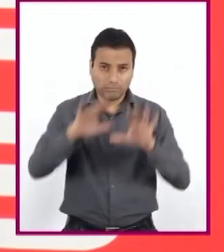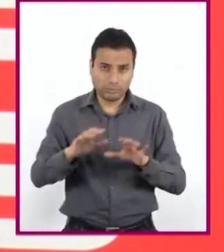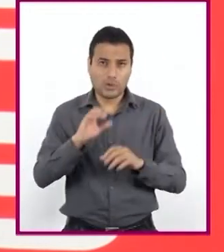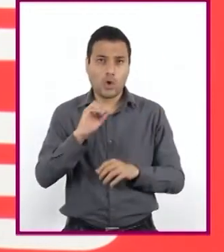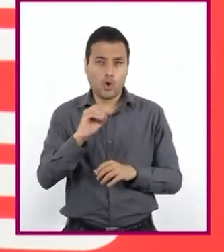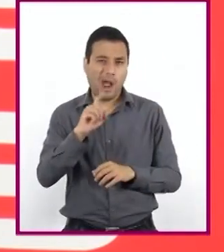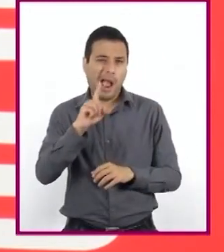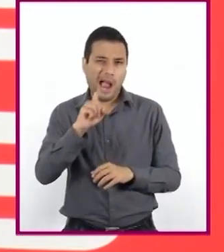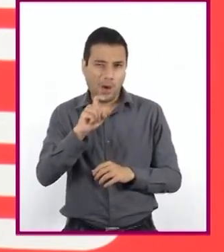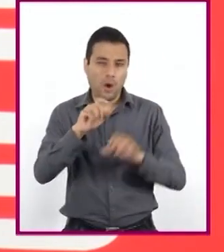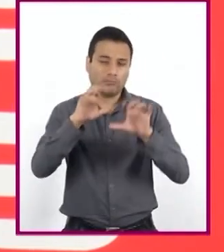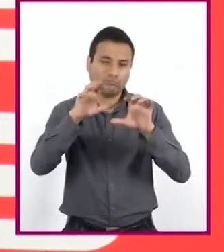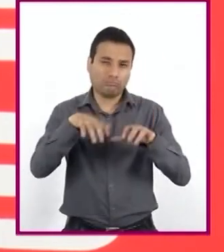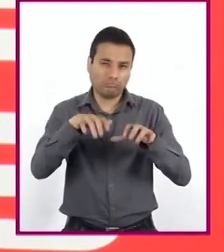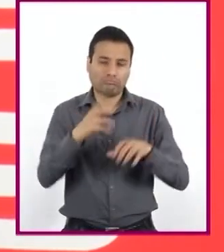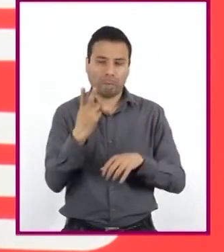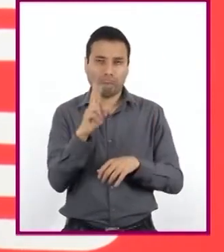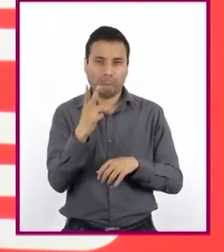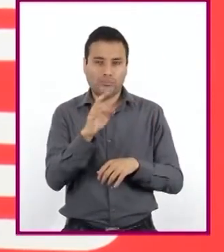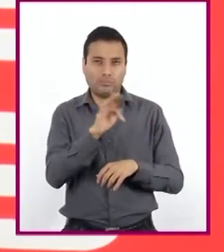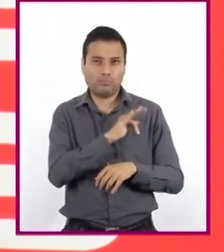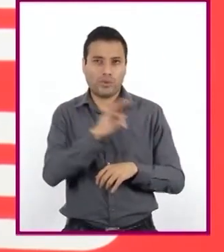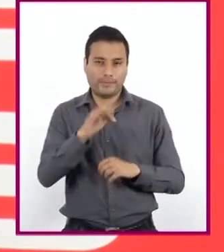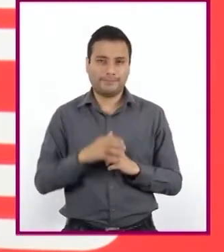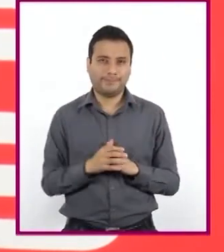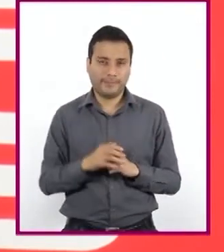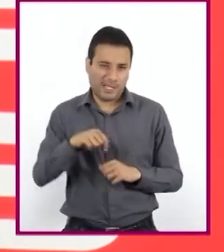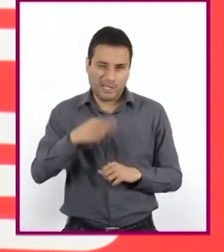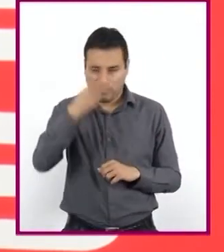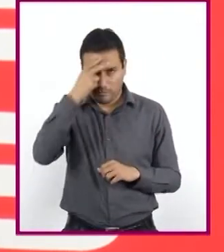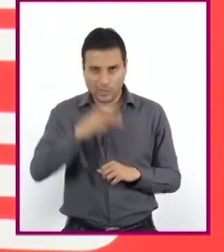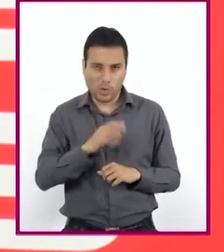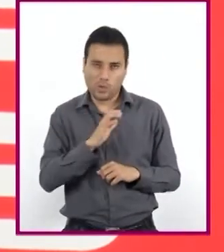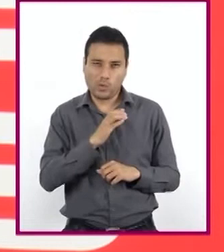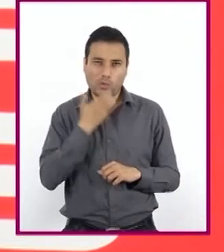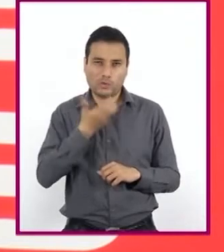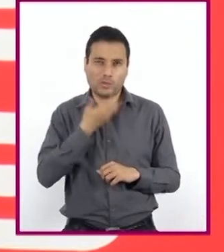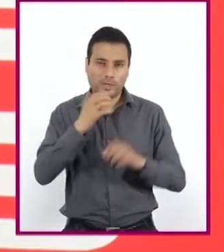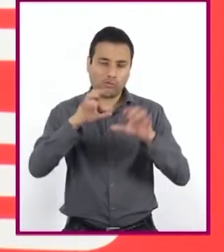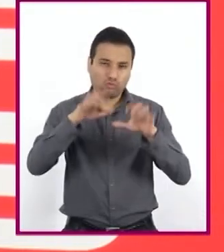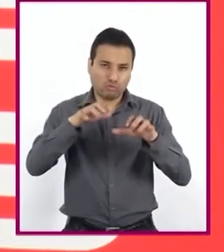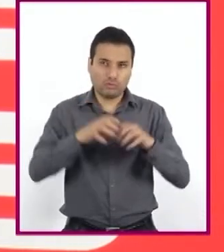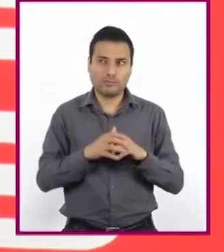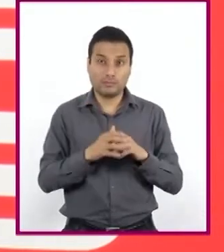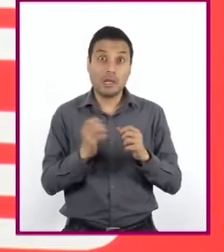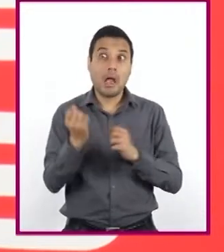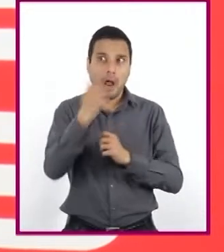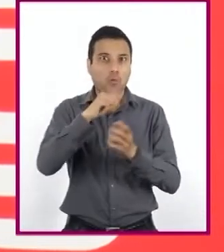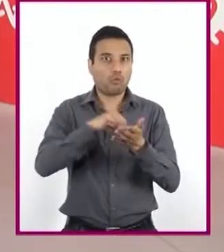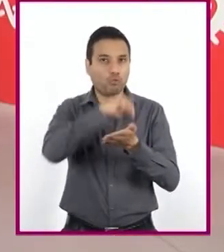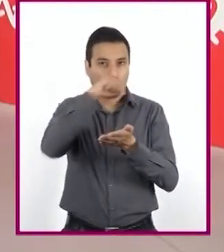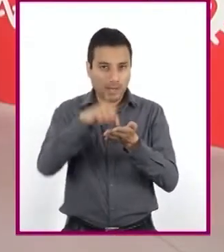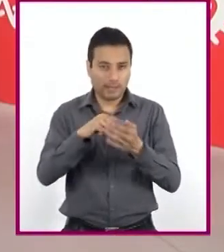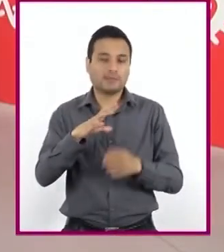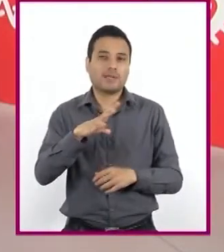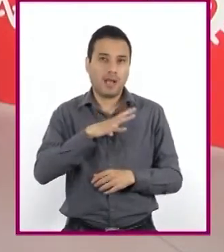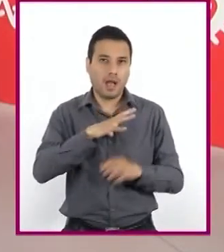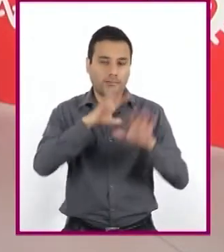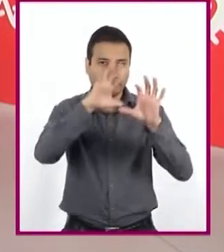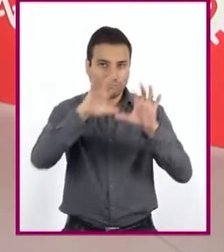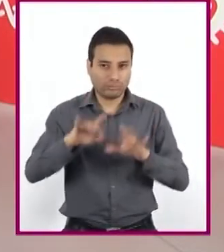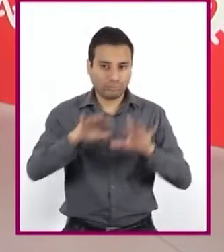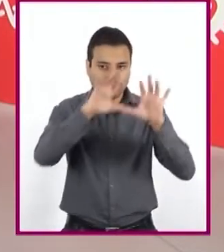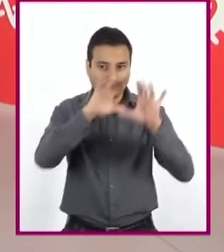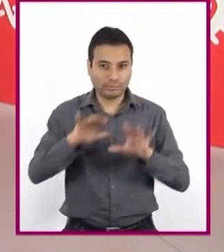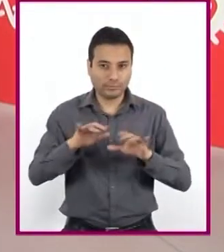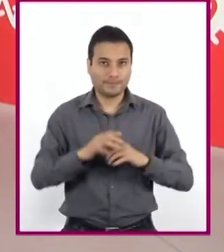que todos conocemos en México, aunque sabemos que en algunas partes de nuestro país nieva.